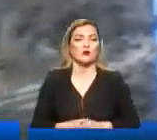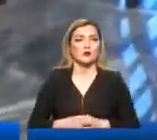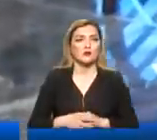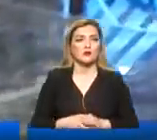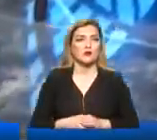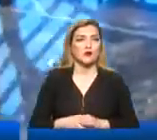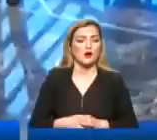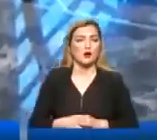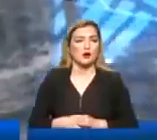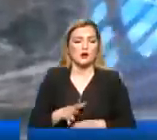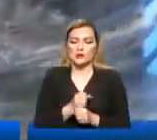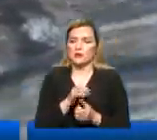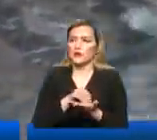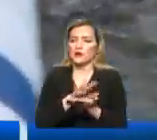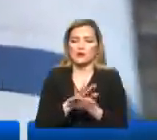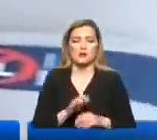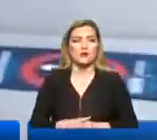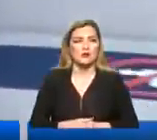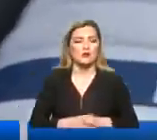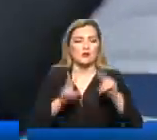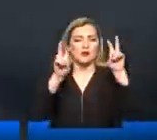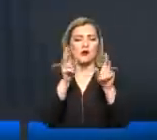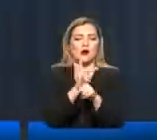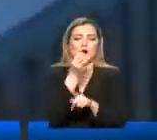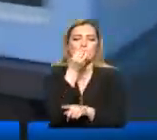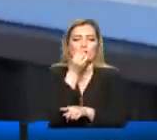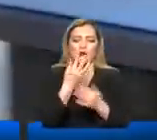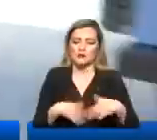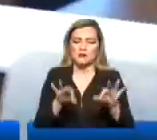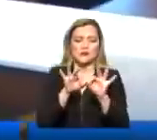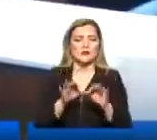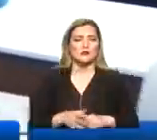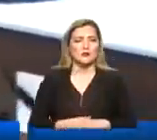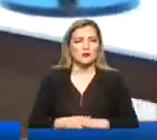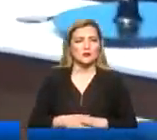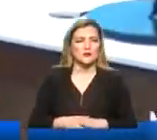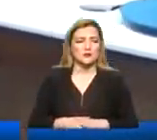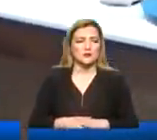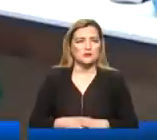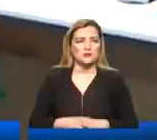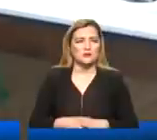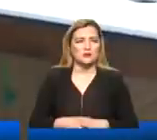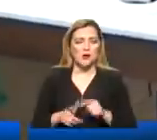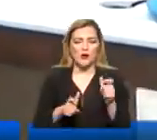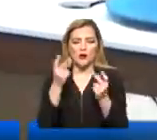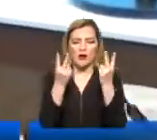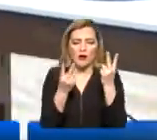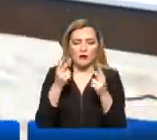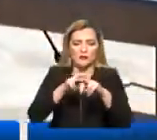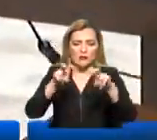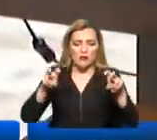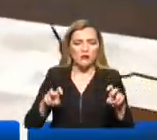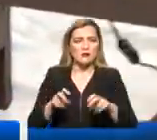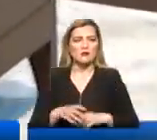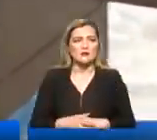tomando todas las medidas de seguridad. El tema de los alimentos es importante. Sí, por supuesto. Bueno, quienes han visitado la sala VIP saben